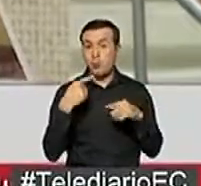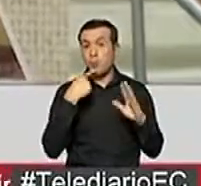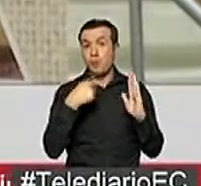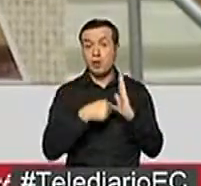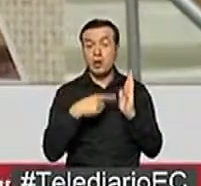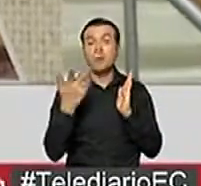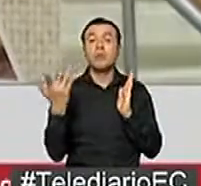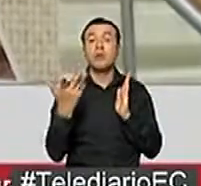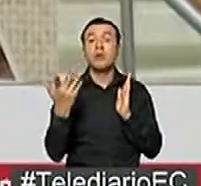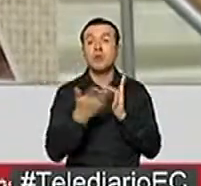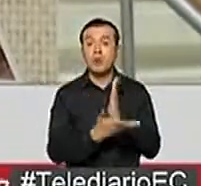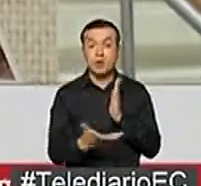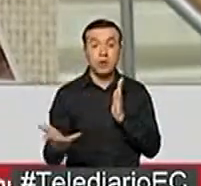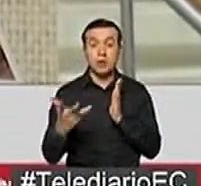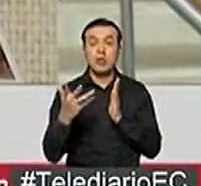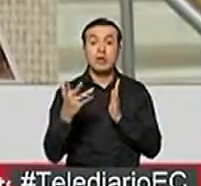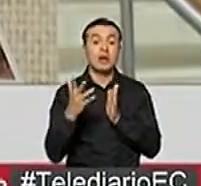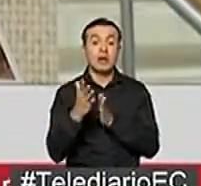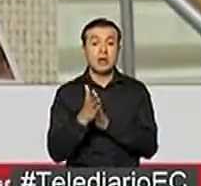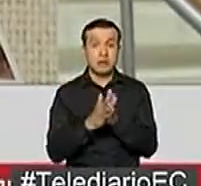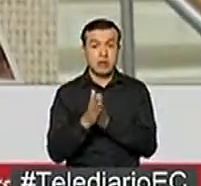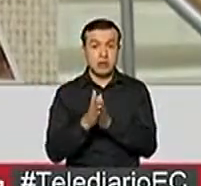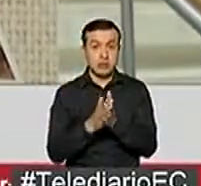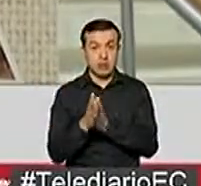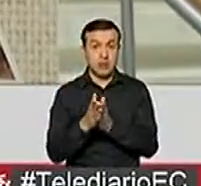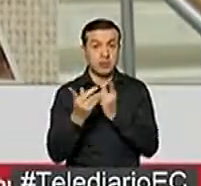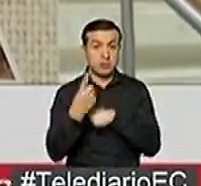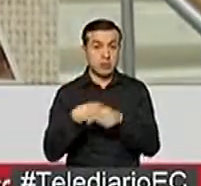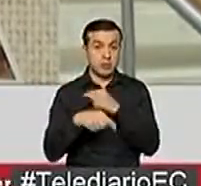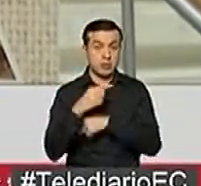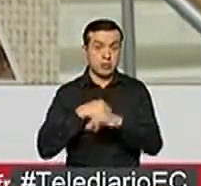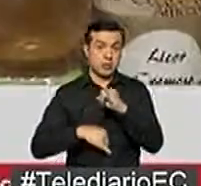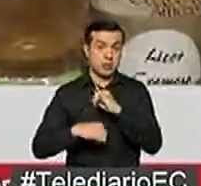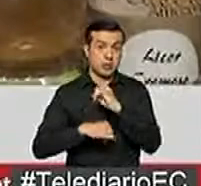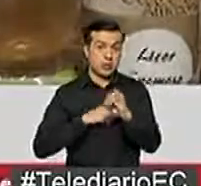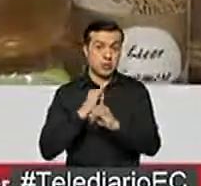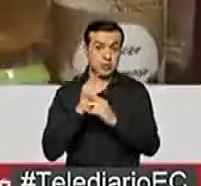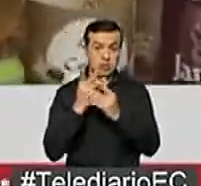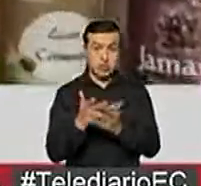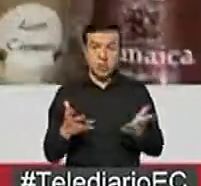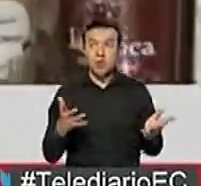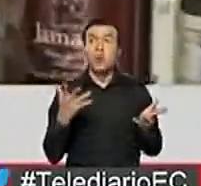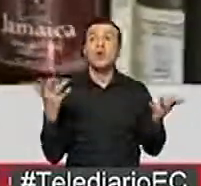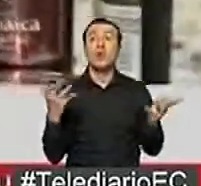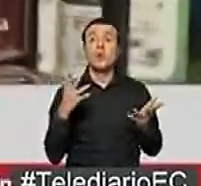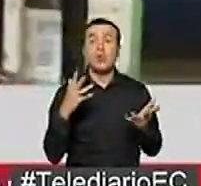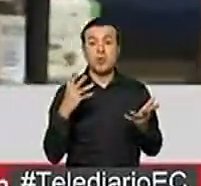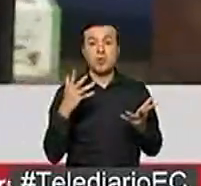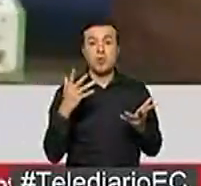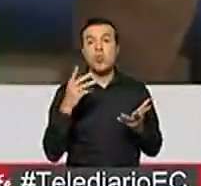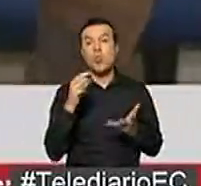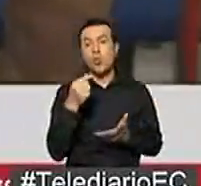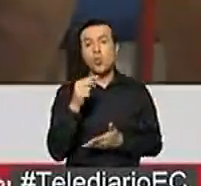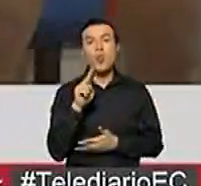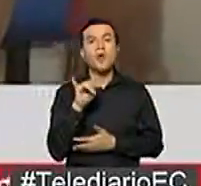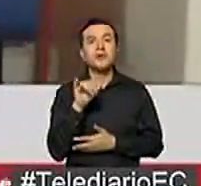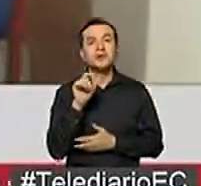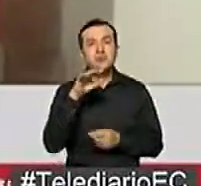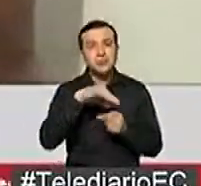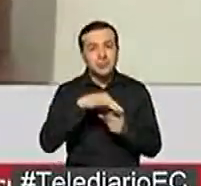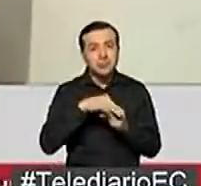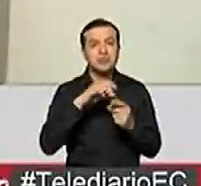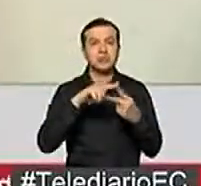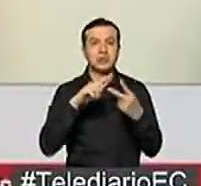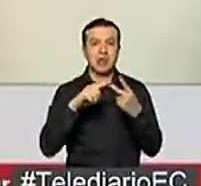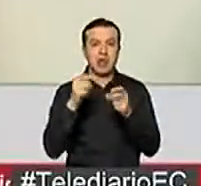del cacao fino de aroma es un producto que se vende a nivel de mercados internacionales. Guayusa, café y artesanía son algunos de los